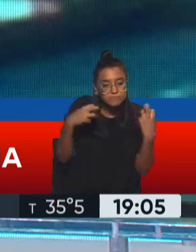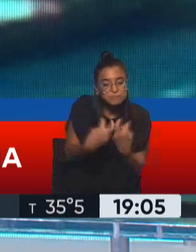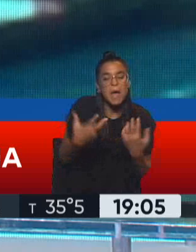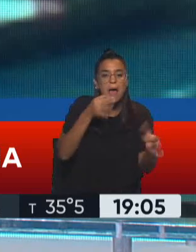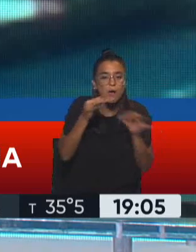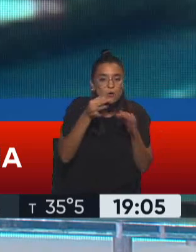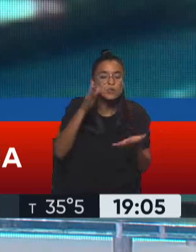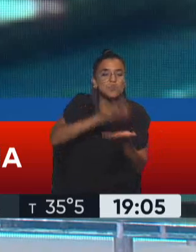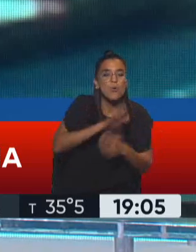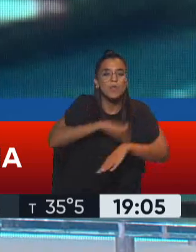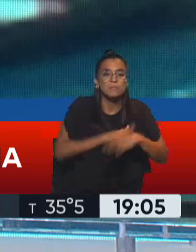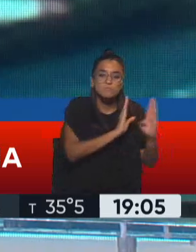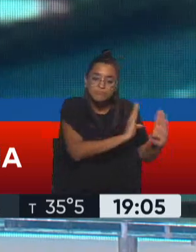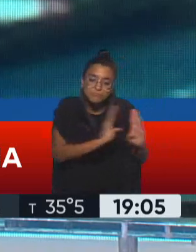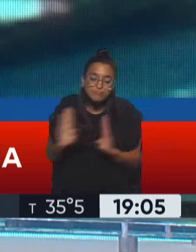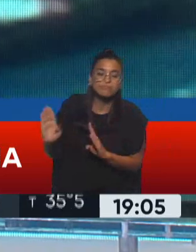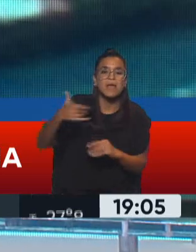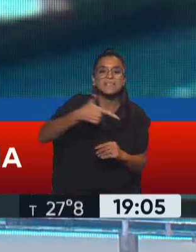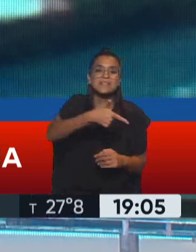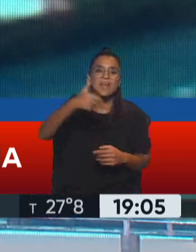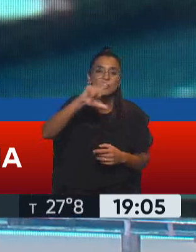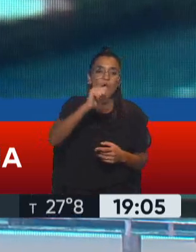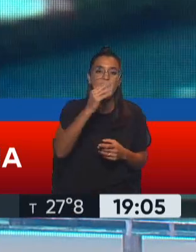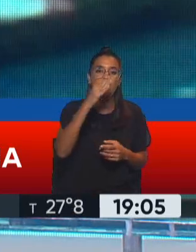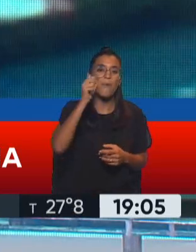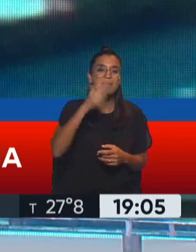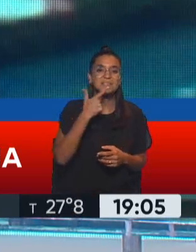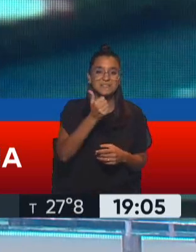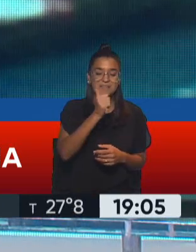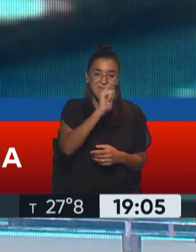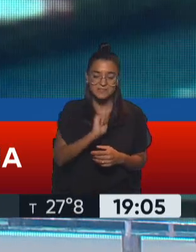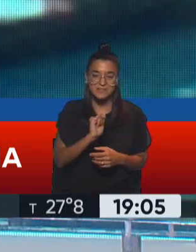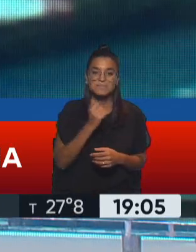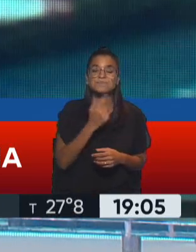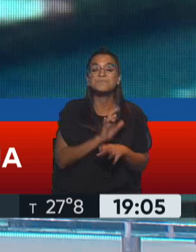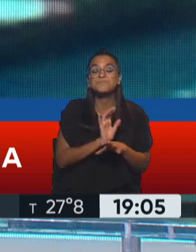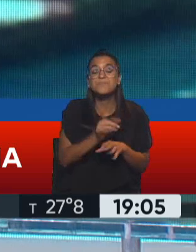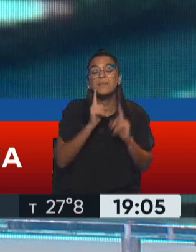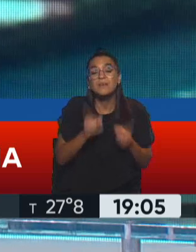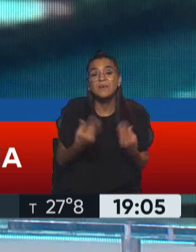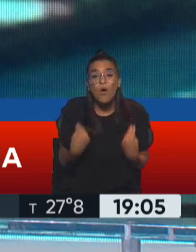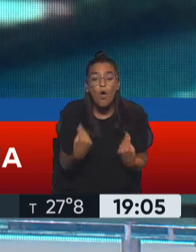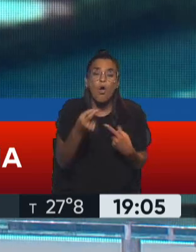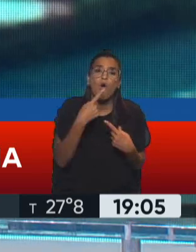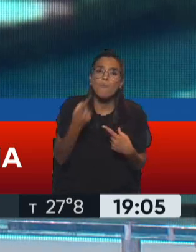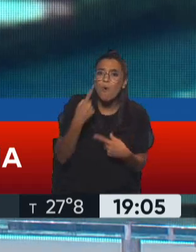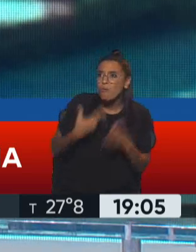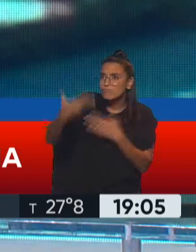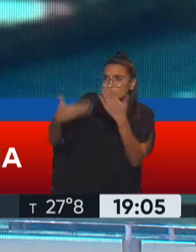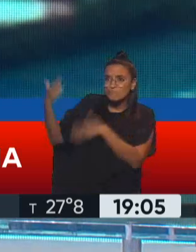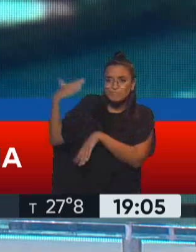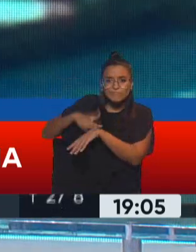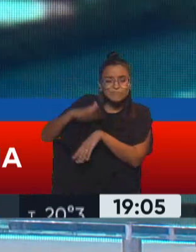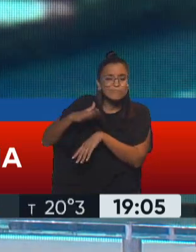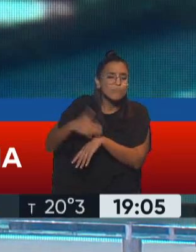hablar sobre la cronología, el asesinato de José Luis Cabezas, por supuesto, que enmarca y además da cuenta de lo que se vivía por aquel tiempo y esta